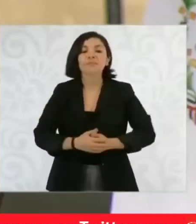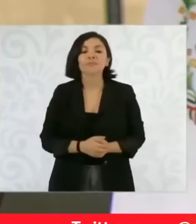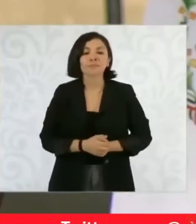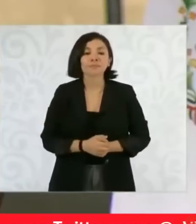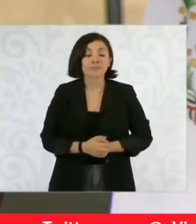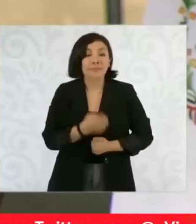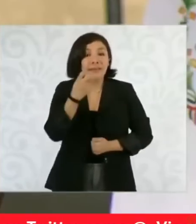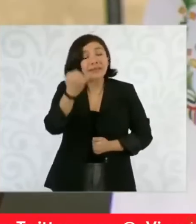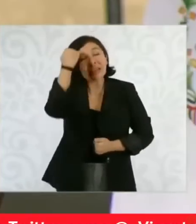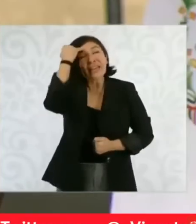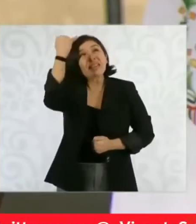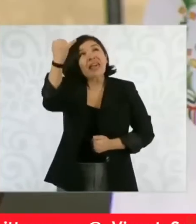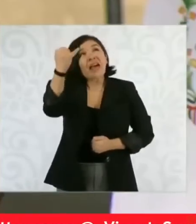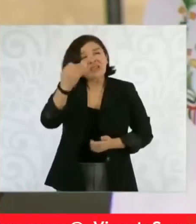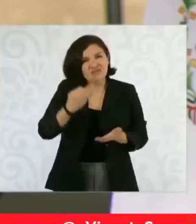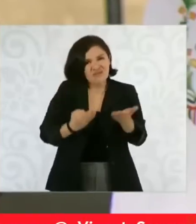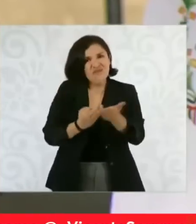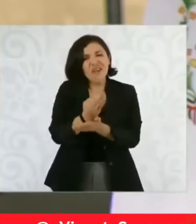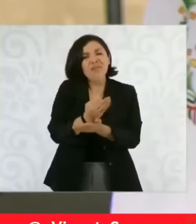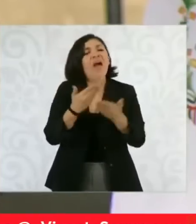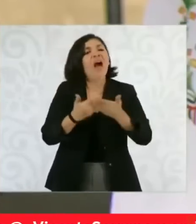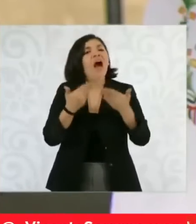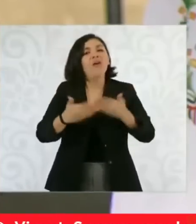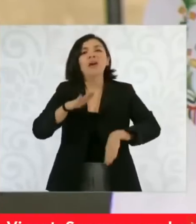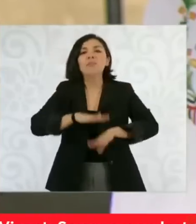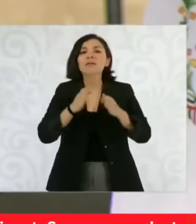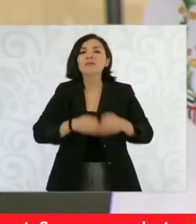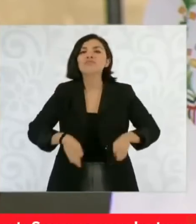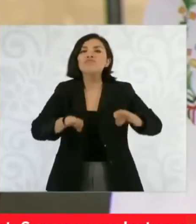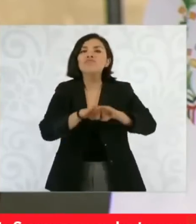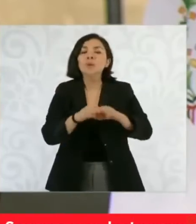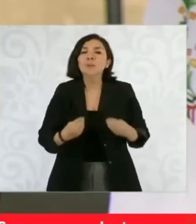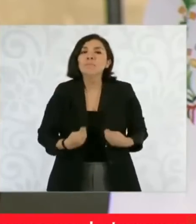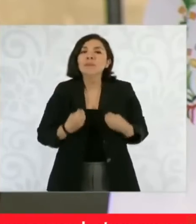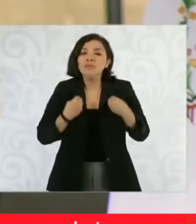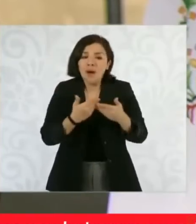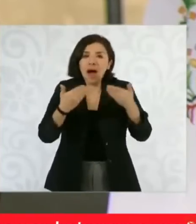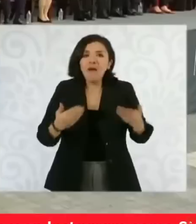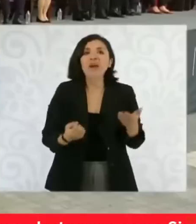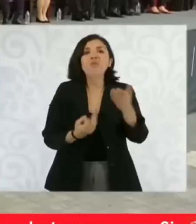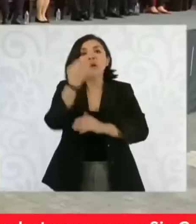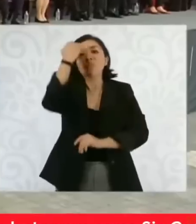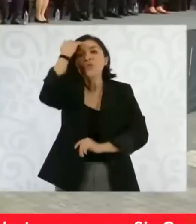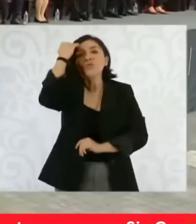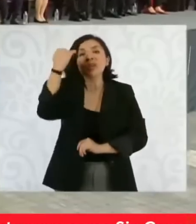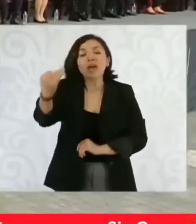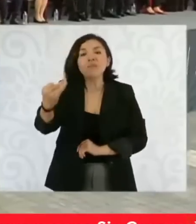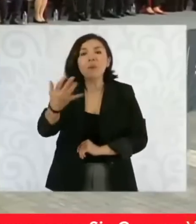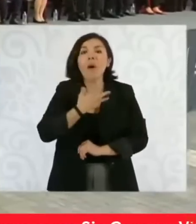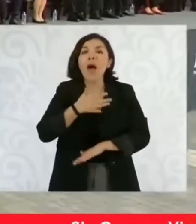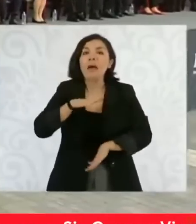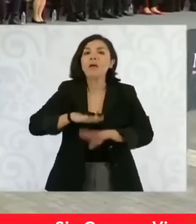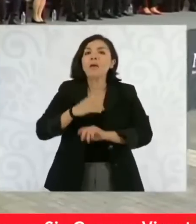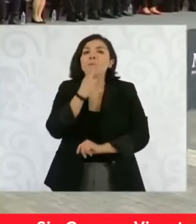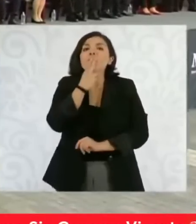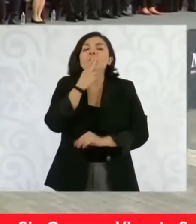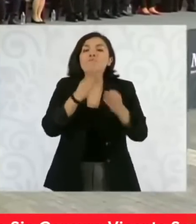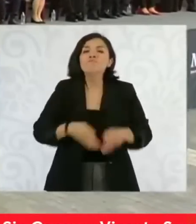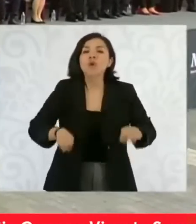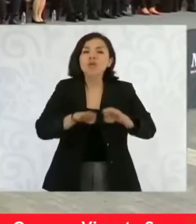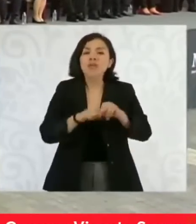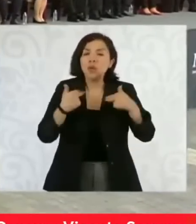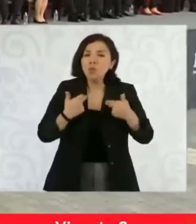Ese firme ideal, ahora más que nunca, se vivifica en esta nueva etapa en la que se pondera el